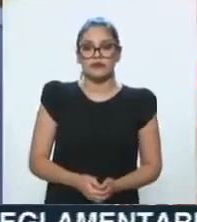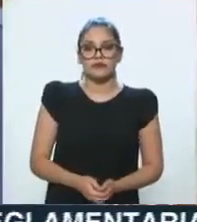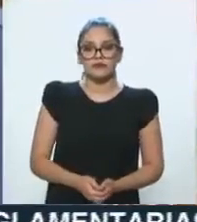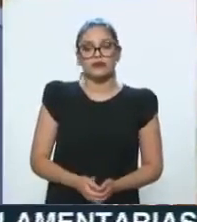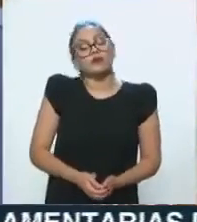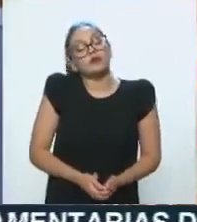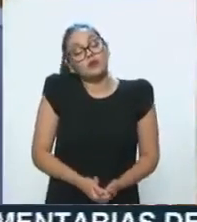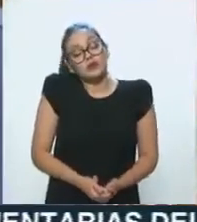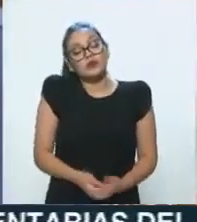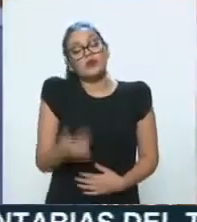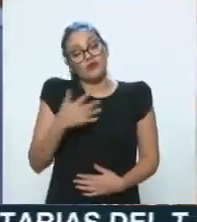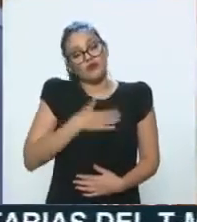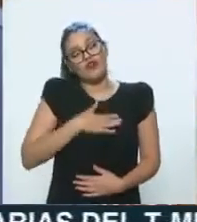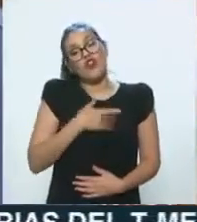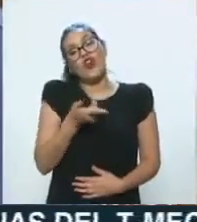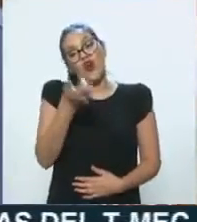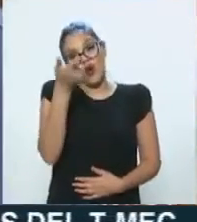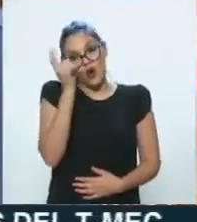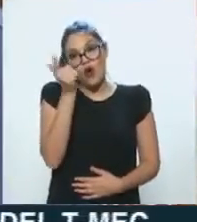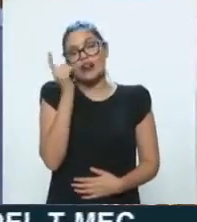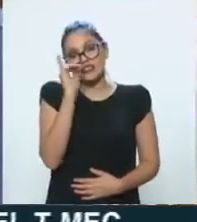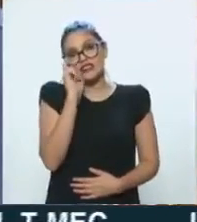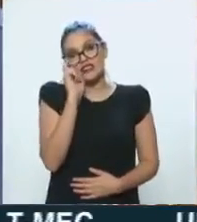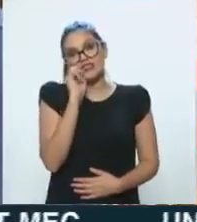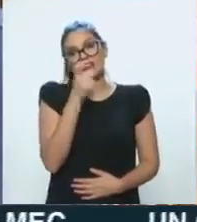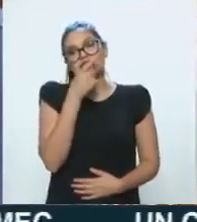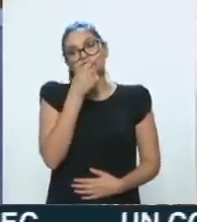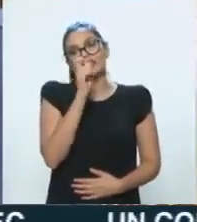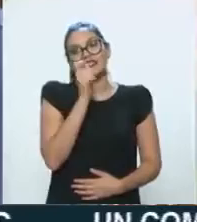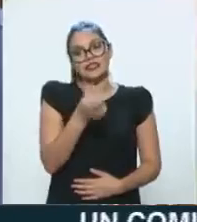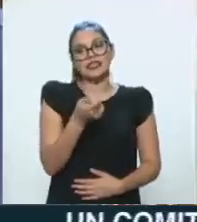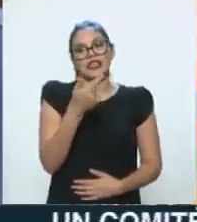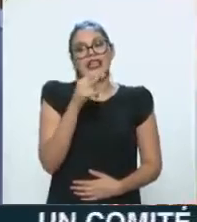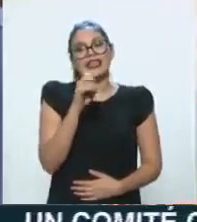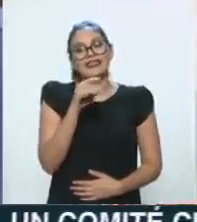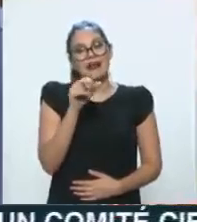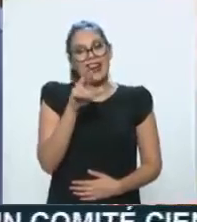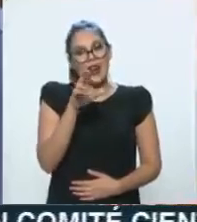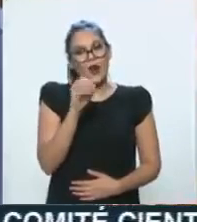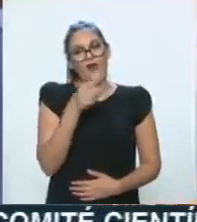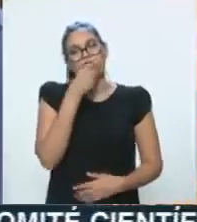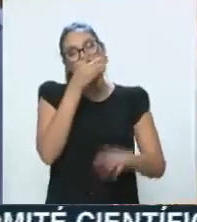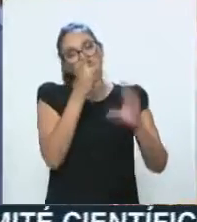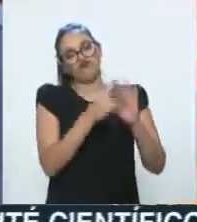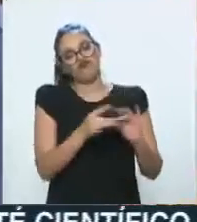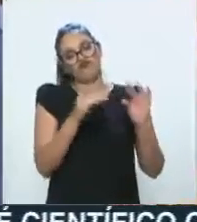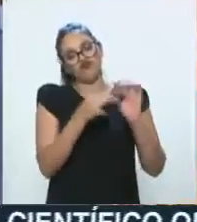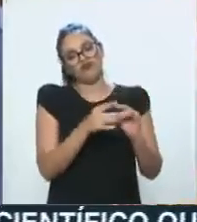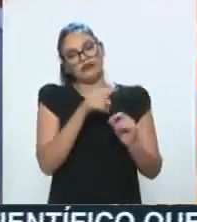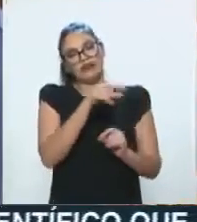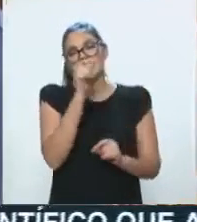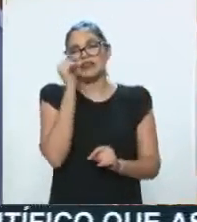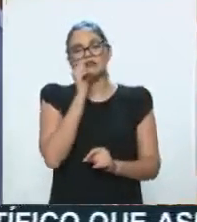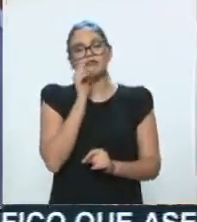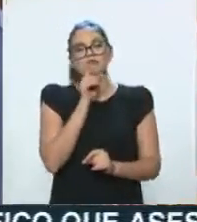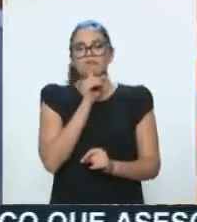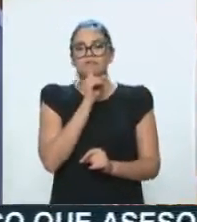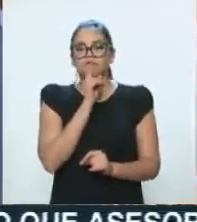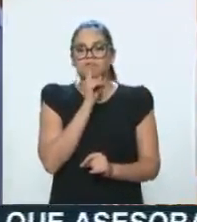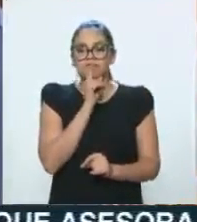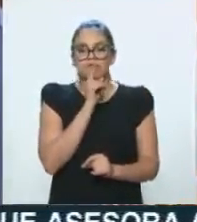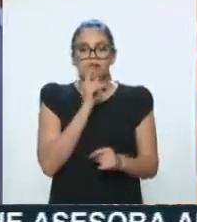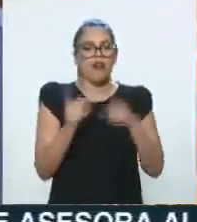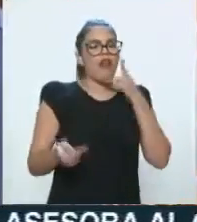sí creo que la declaración de gears manera que es que siempre ha sido muy discreto digamos en